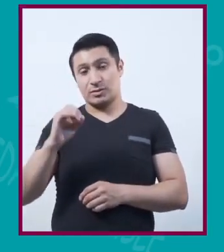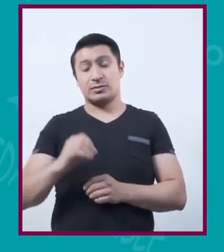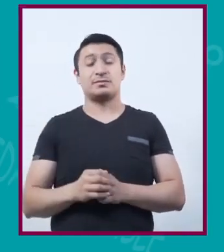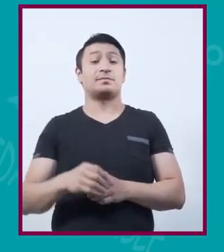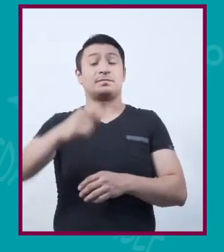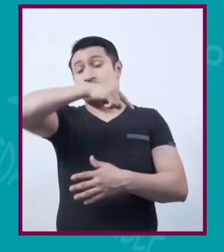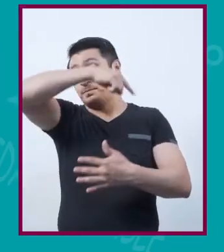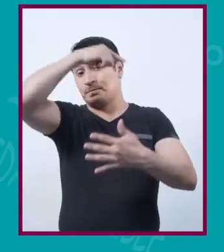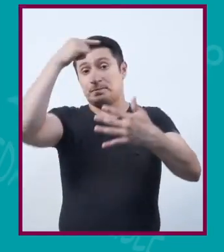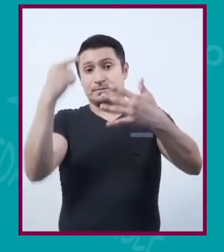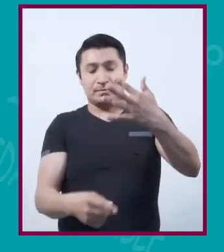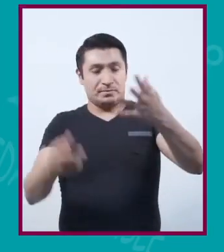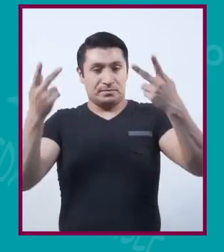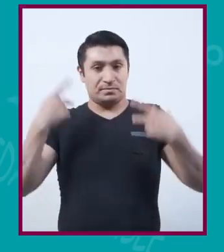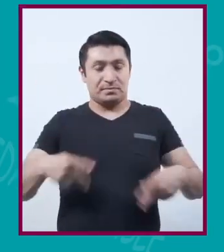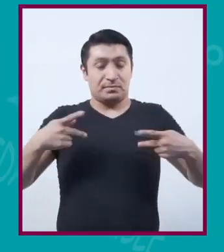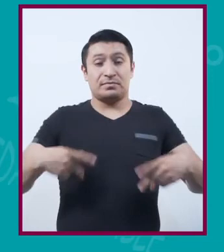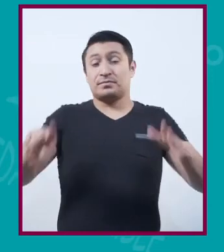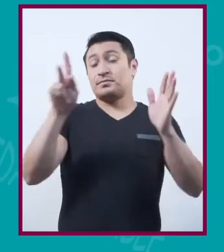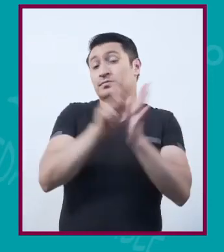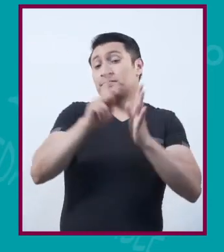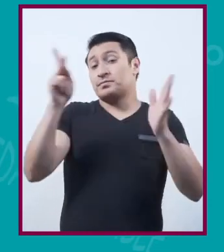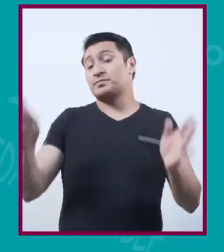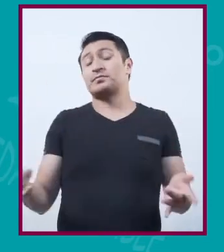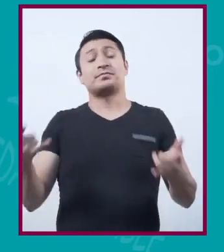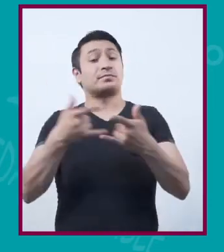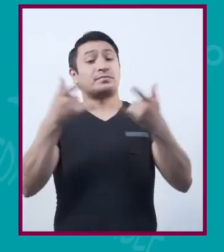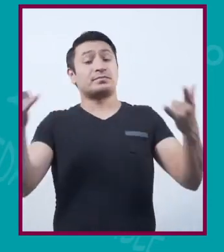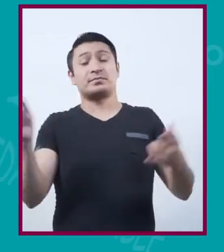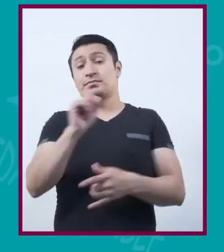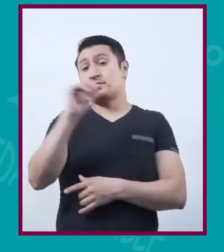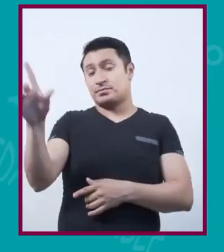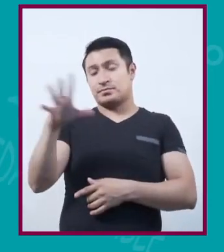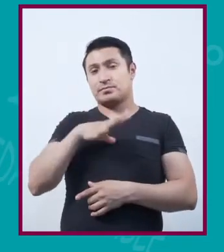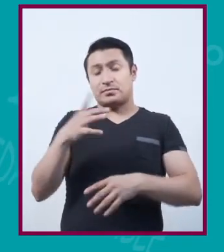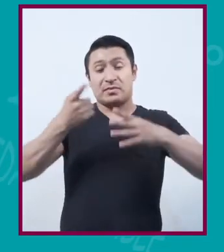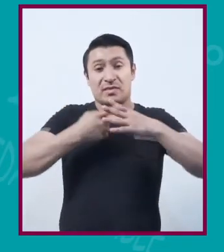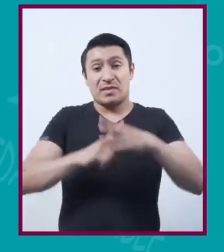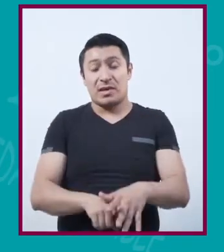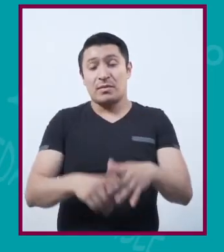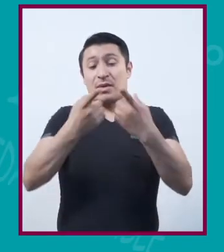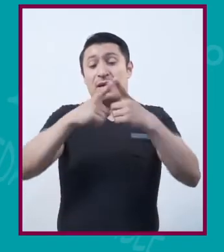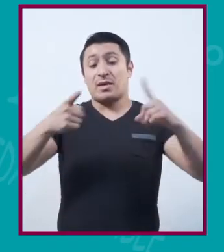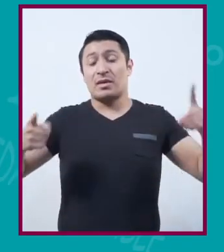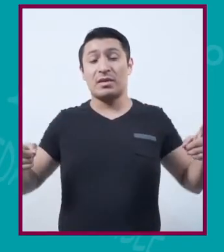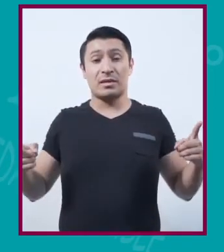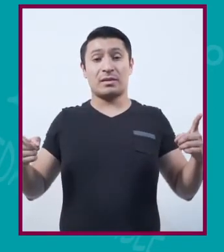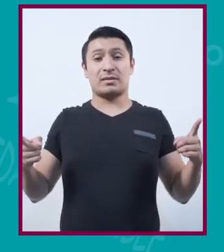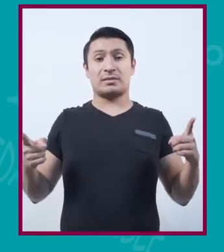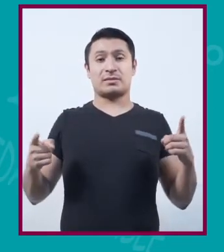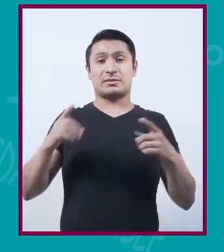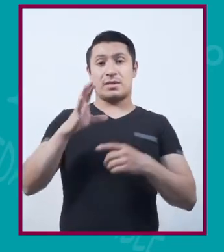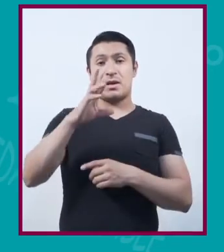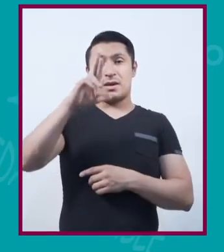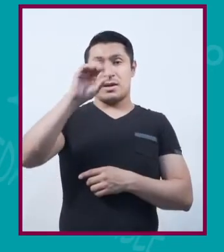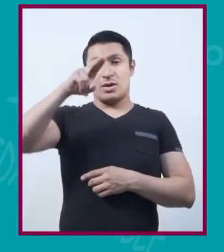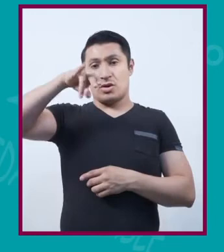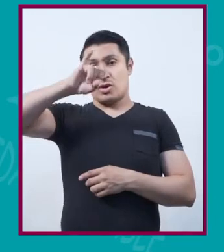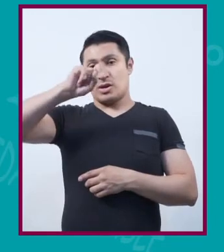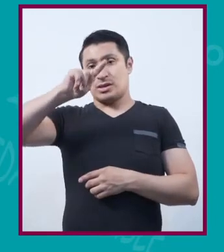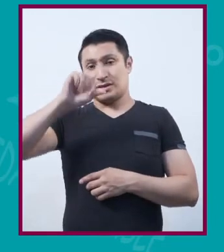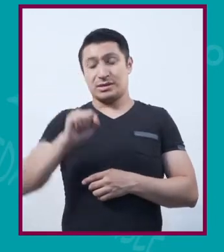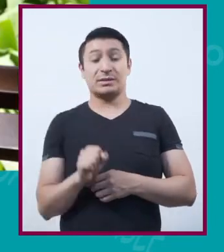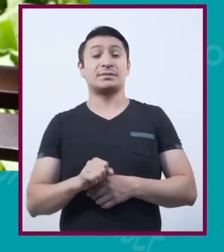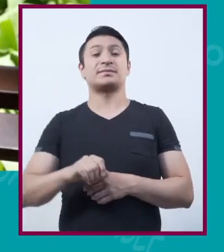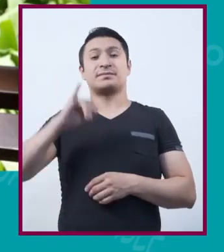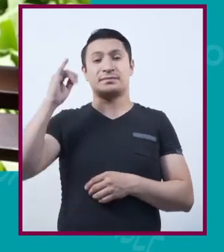Alfonso Sánchez Arteche, entre otros catedráticos, periodistas e historiadores, abrieron brecha para el desarrollo de las y los